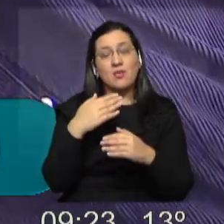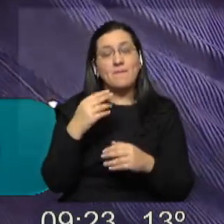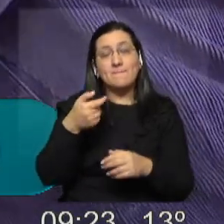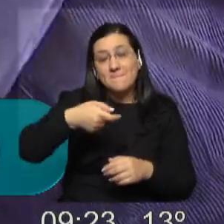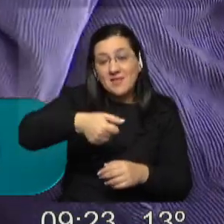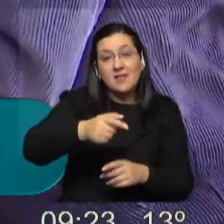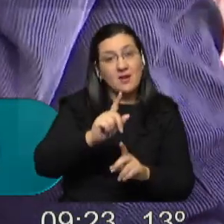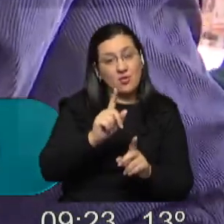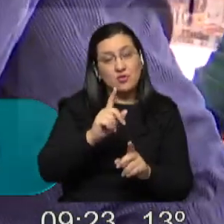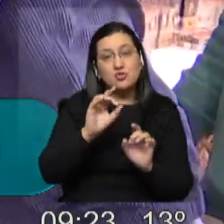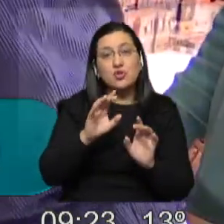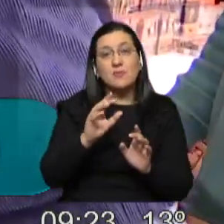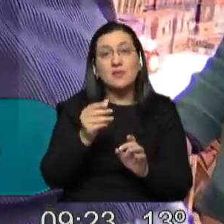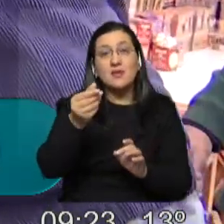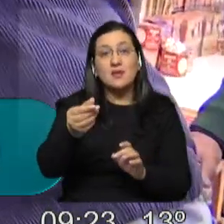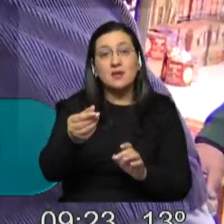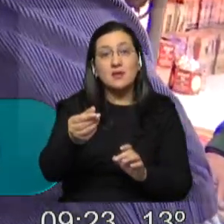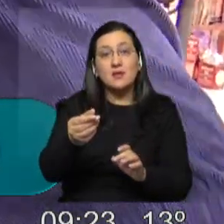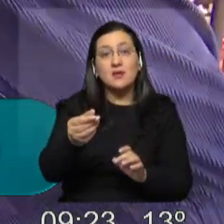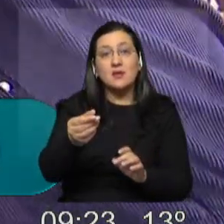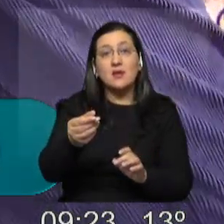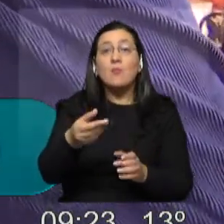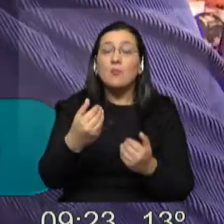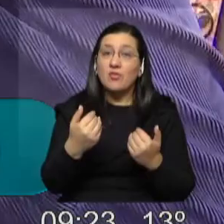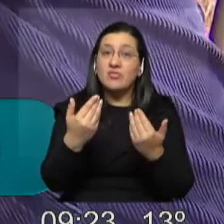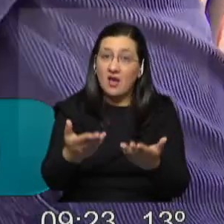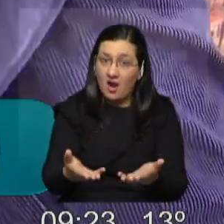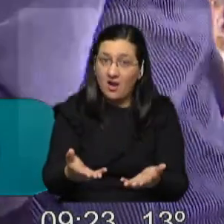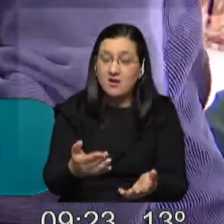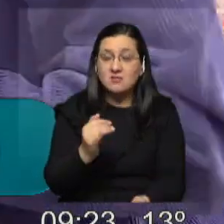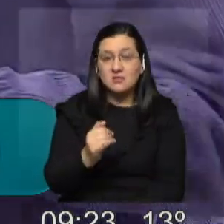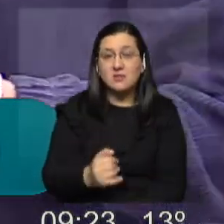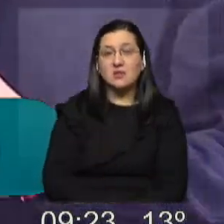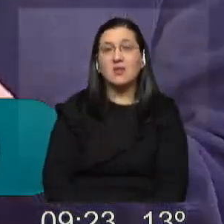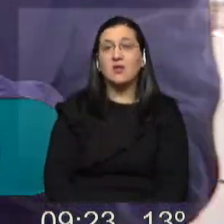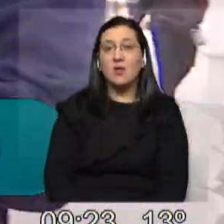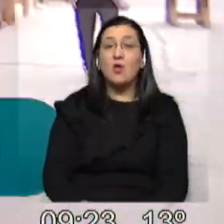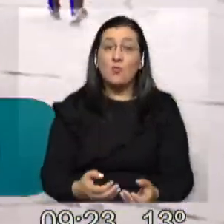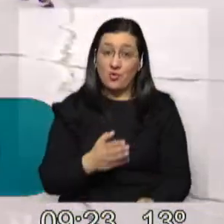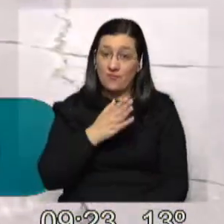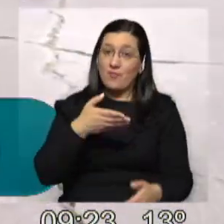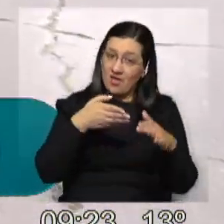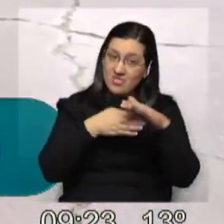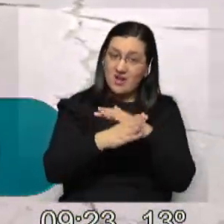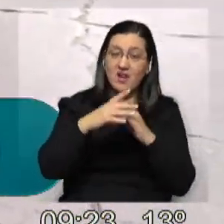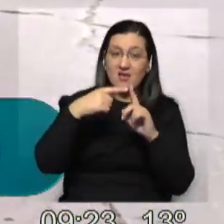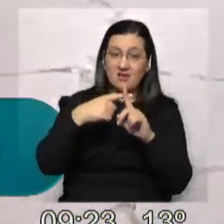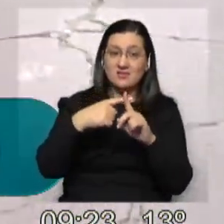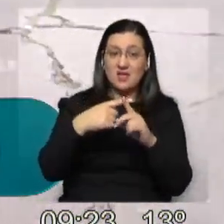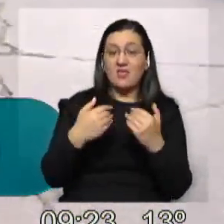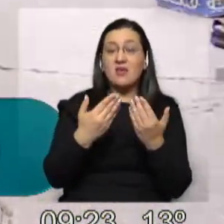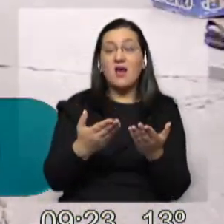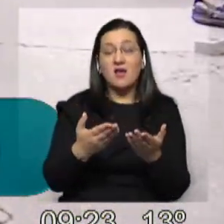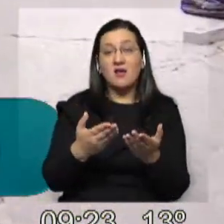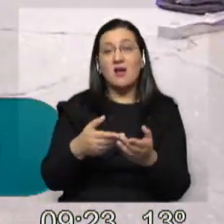Ah, claro, es ir y dejar la vela, digamos, ahí. Sí, podés dejarla. Bien, bueno, Fito, vamos a ir y vamos a dejar la vela. Gracias, bueno. Vecina, de verdad. De ahora